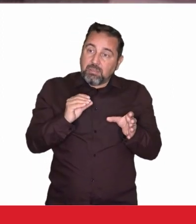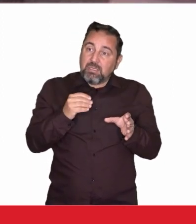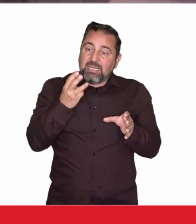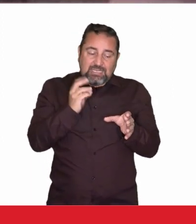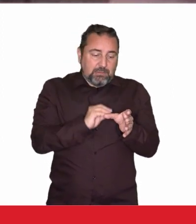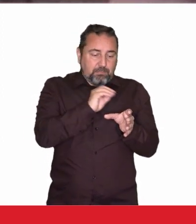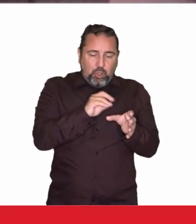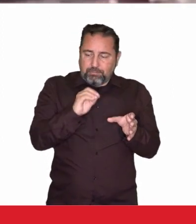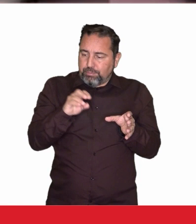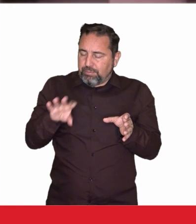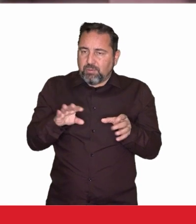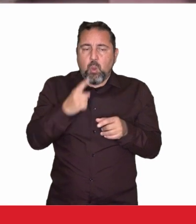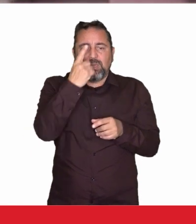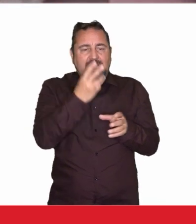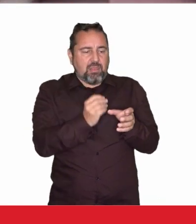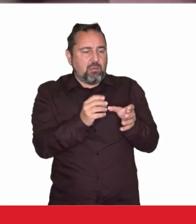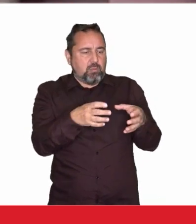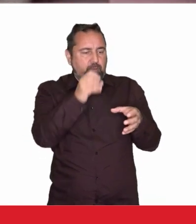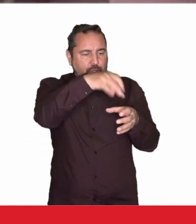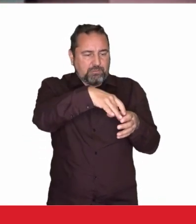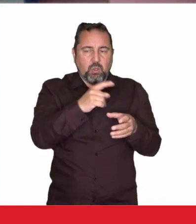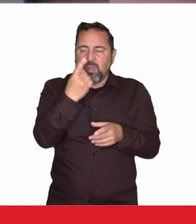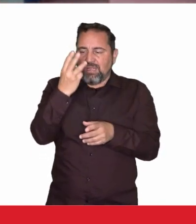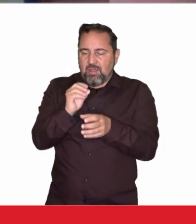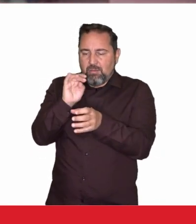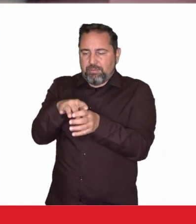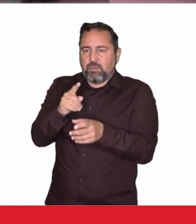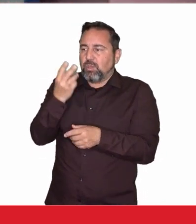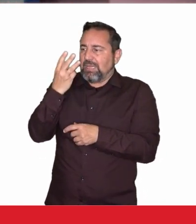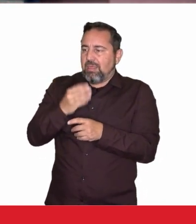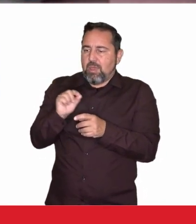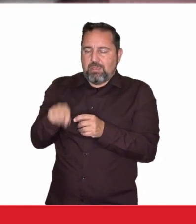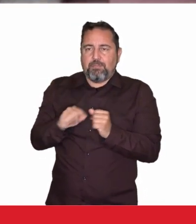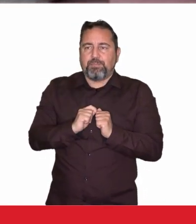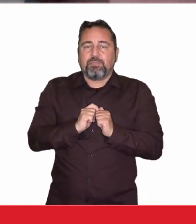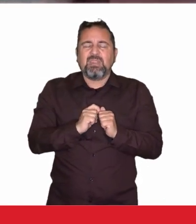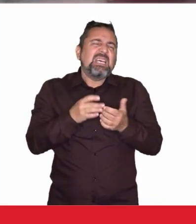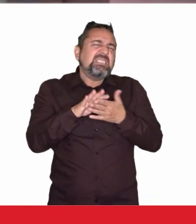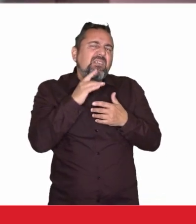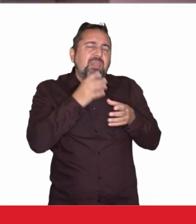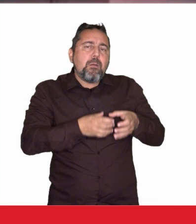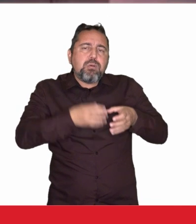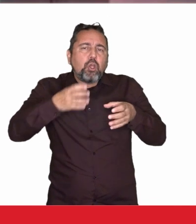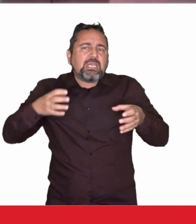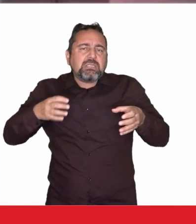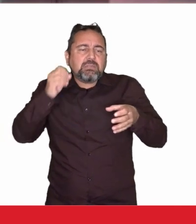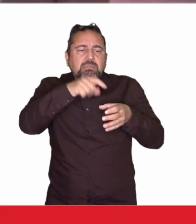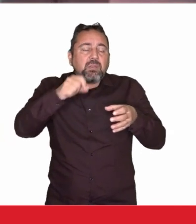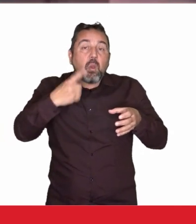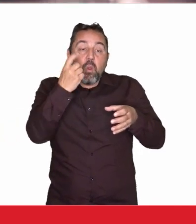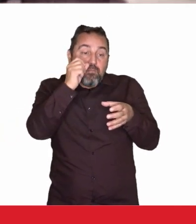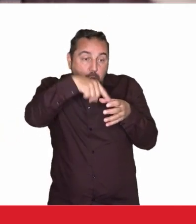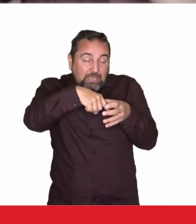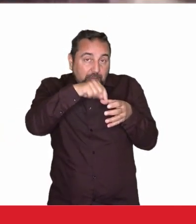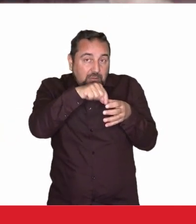le paga, lo divide en 3 botes y dice, un tercio lo meto en este bote, otro tercio en este bote y otro tercio en este bote. ¿Y a qué se refiere